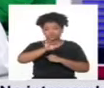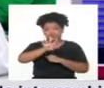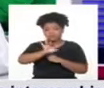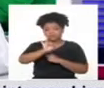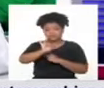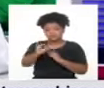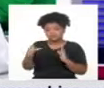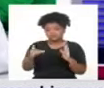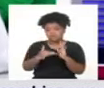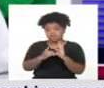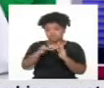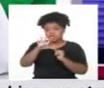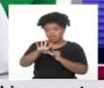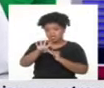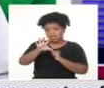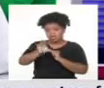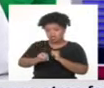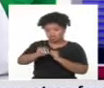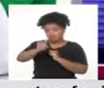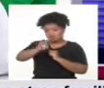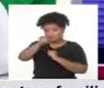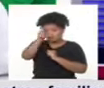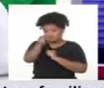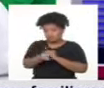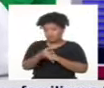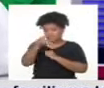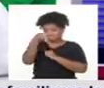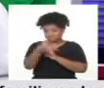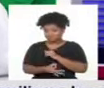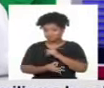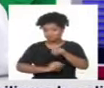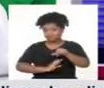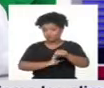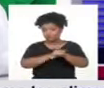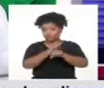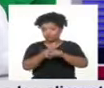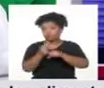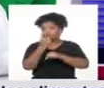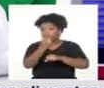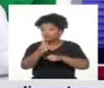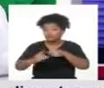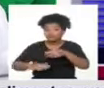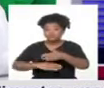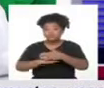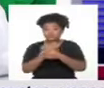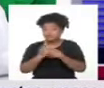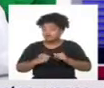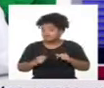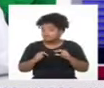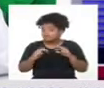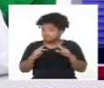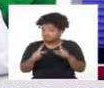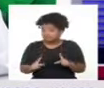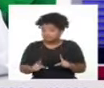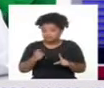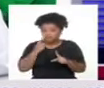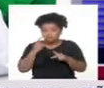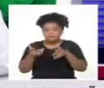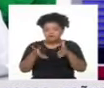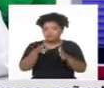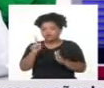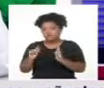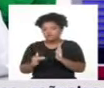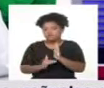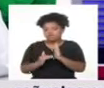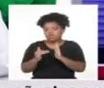647.509 personas que se diagnostican con la enfermedad en un solo día, reitero, nuevamente más de 500.000 de